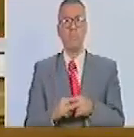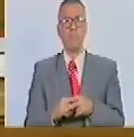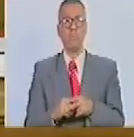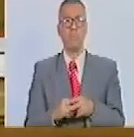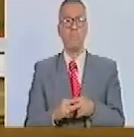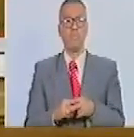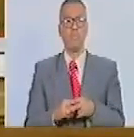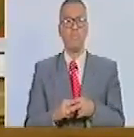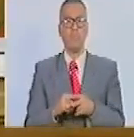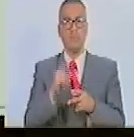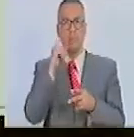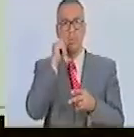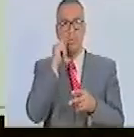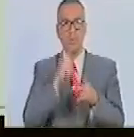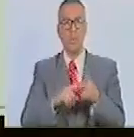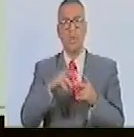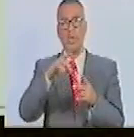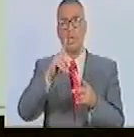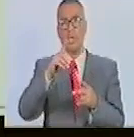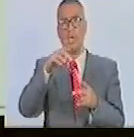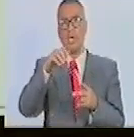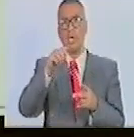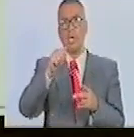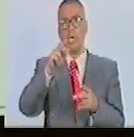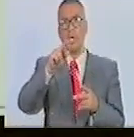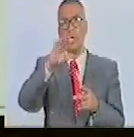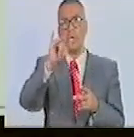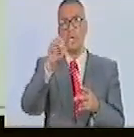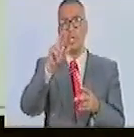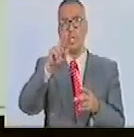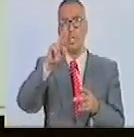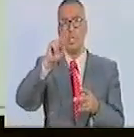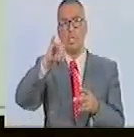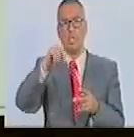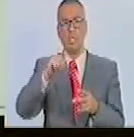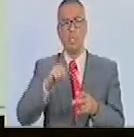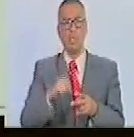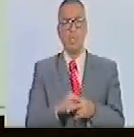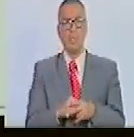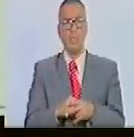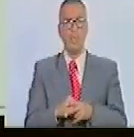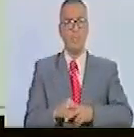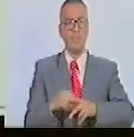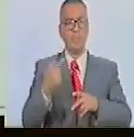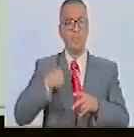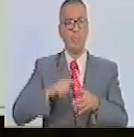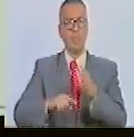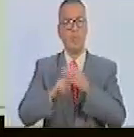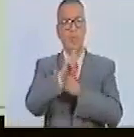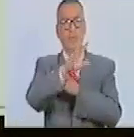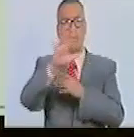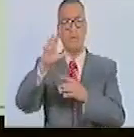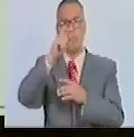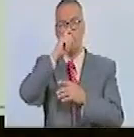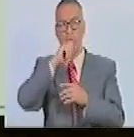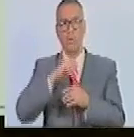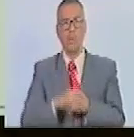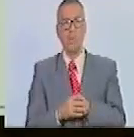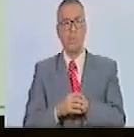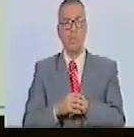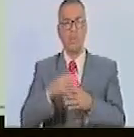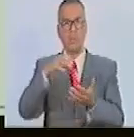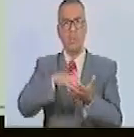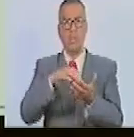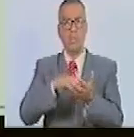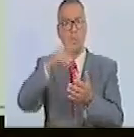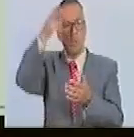Es la ciudadana Dayarín del Amazonas Ruiz Largo. Ella tiene 25 años de edad, es del